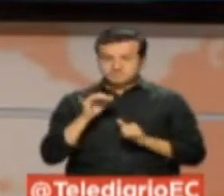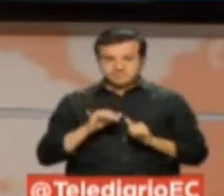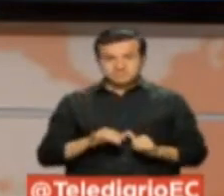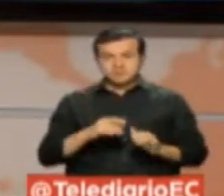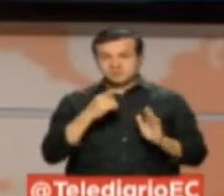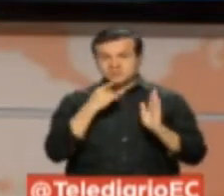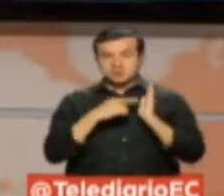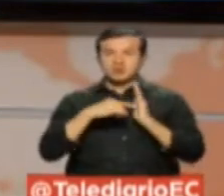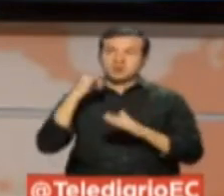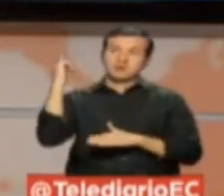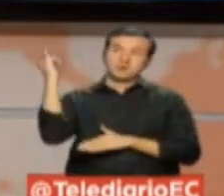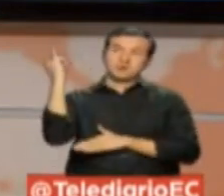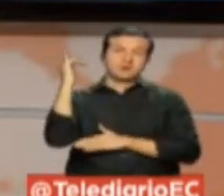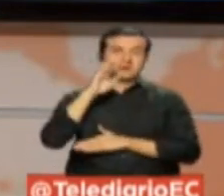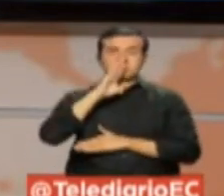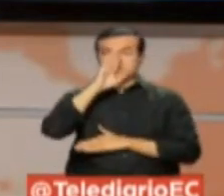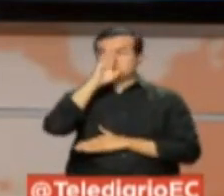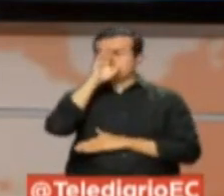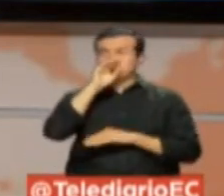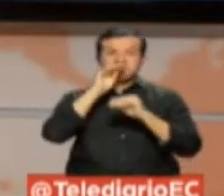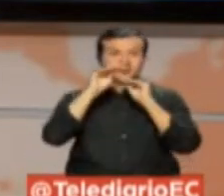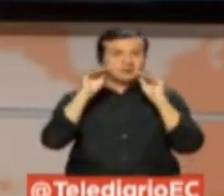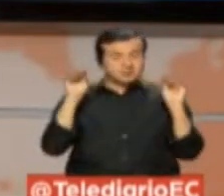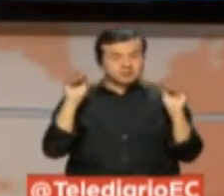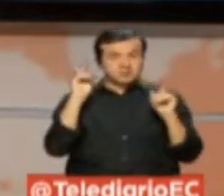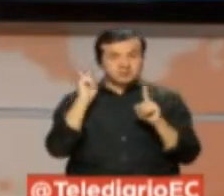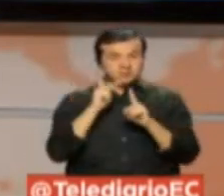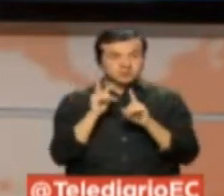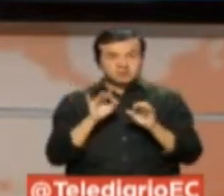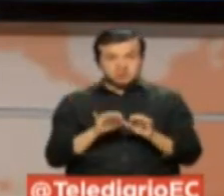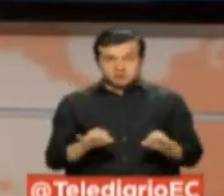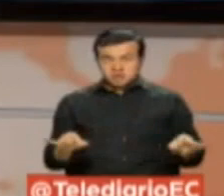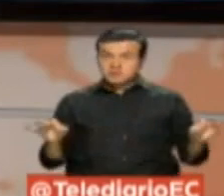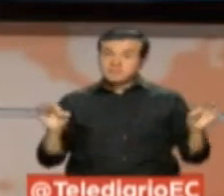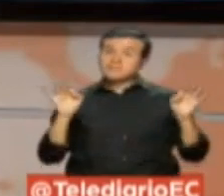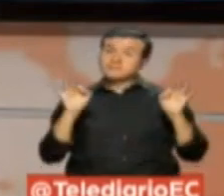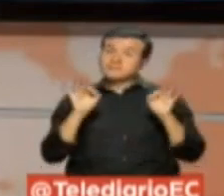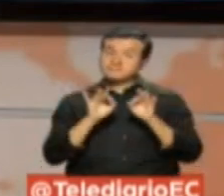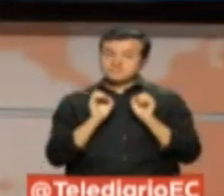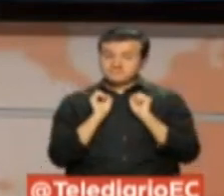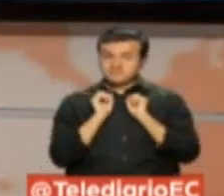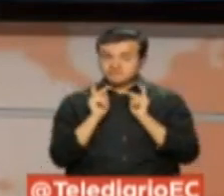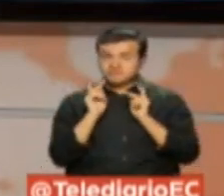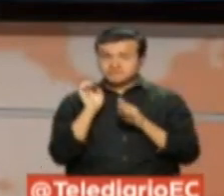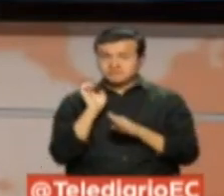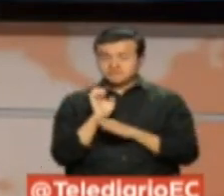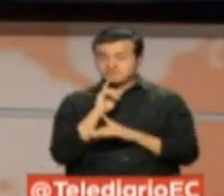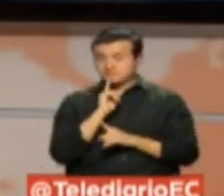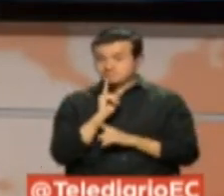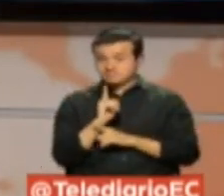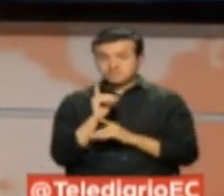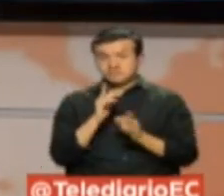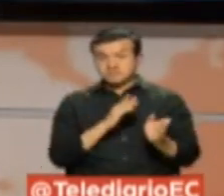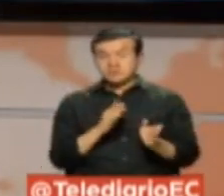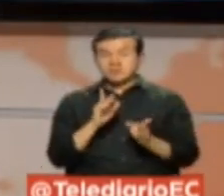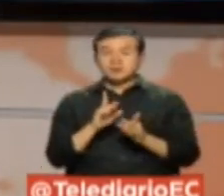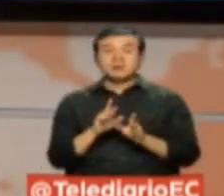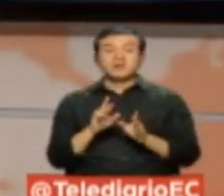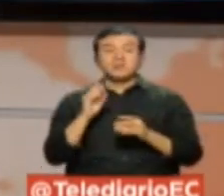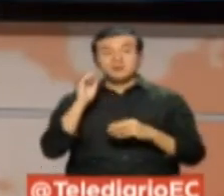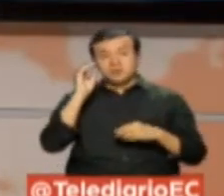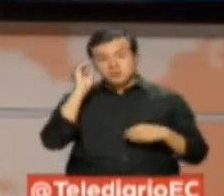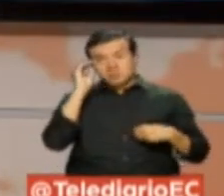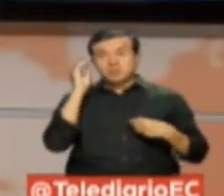como el agroindustrial, que siempre voy a insistir, para mí ese es un nicho importantísimo de oportunidades para el Ecuador, y dándole valor agregado,